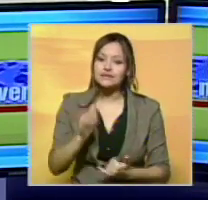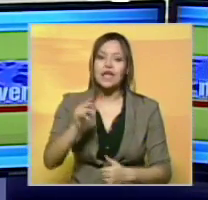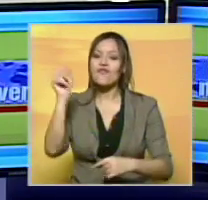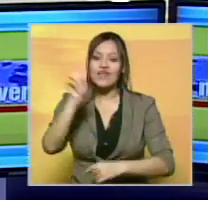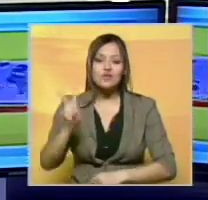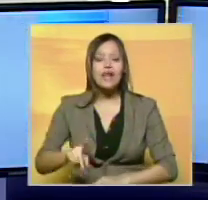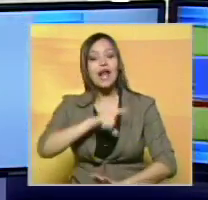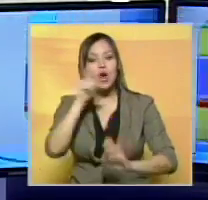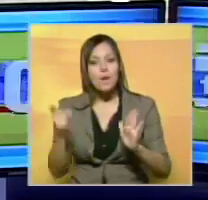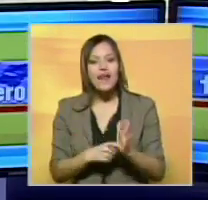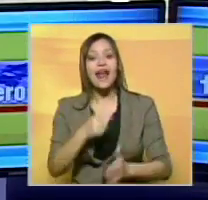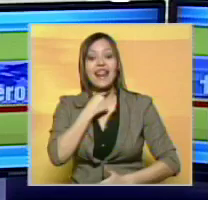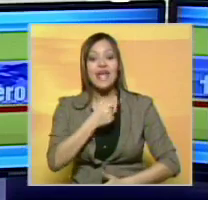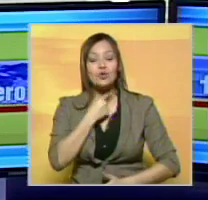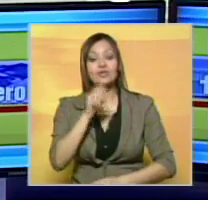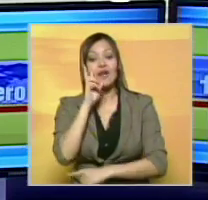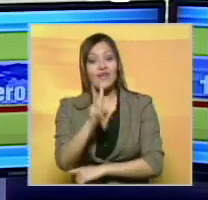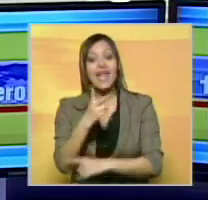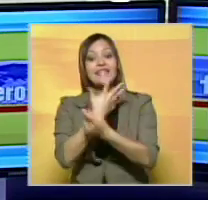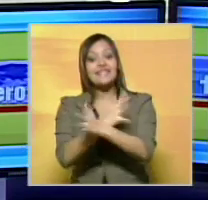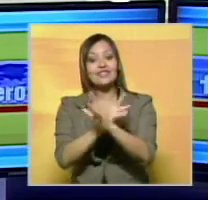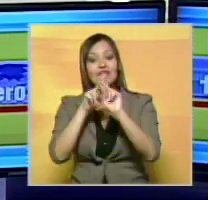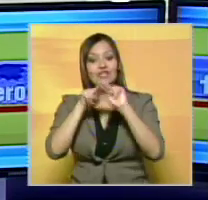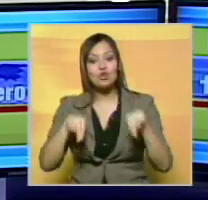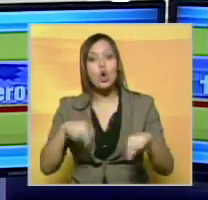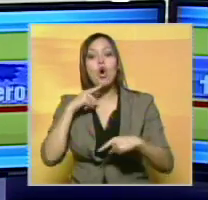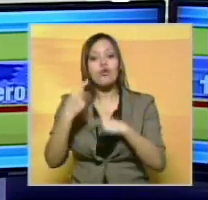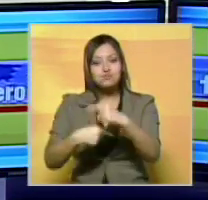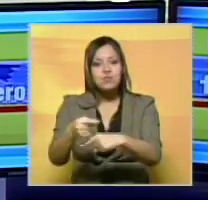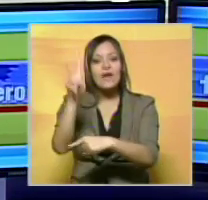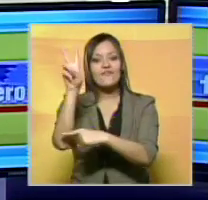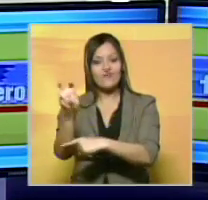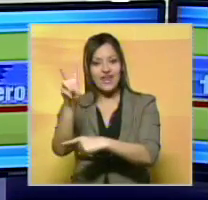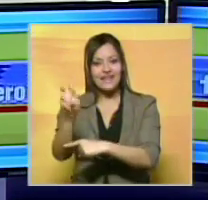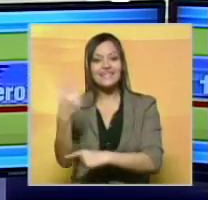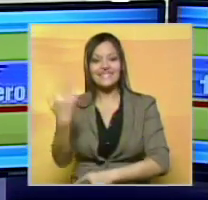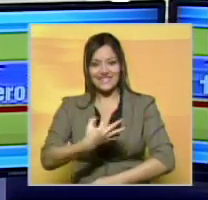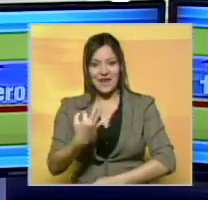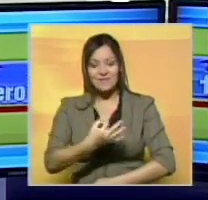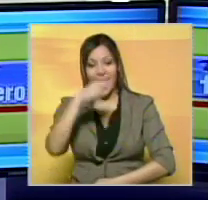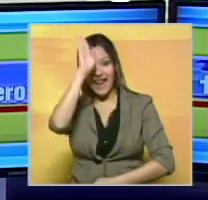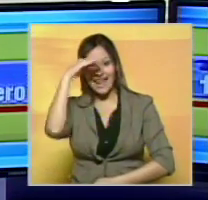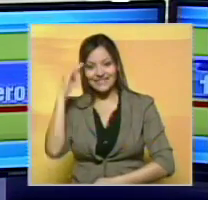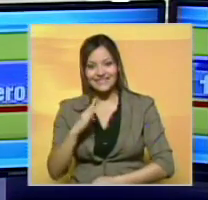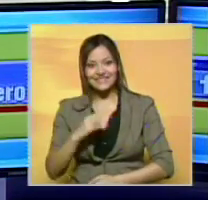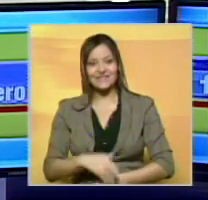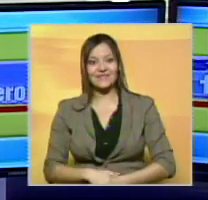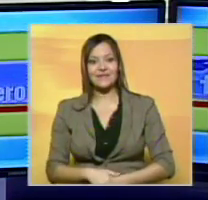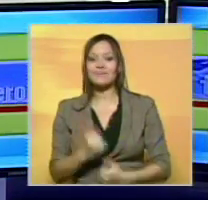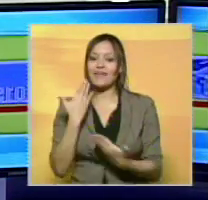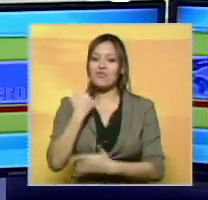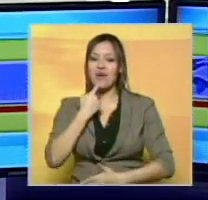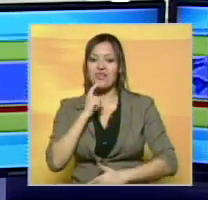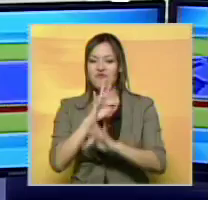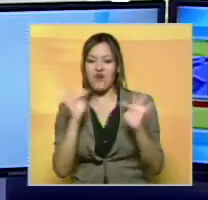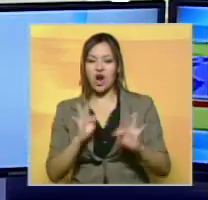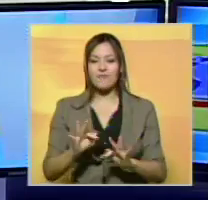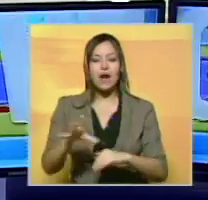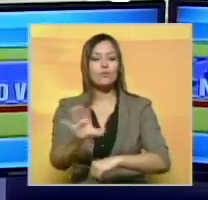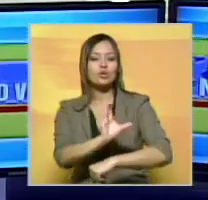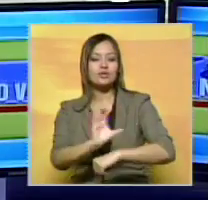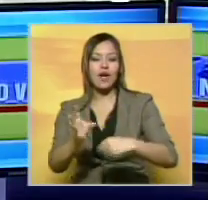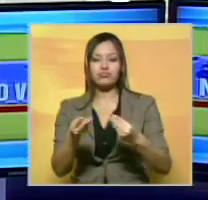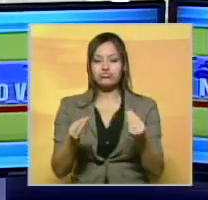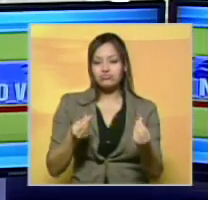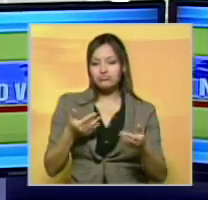Venezuela completa ve sexo al desnudo todos los viernes con Analicia Alba. Mira cómo baila Eduardo, él escucha esa